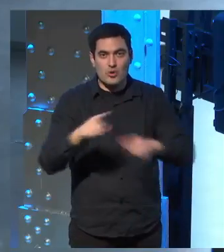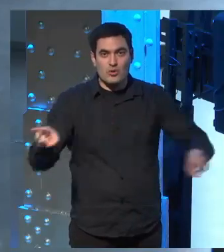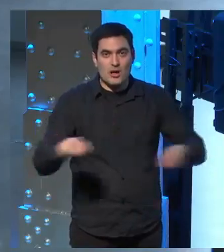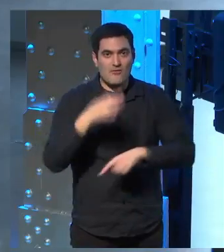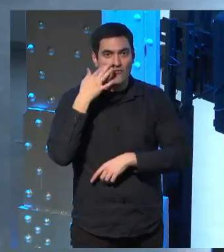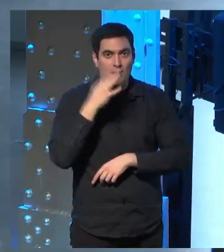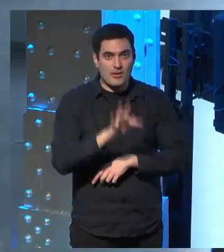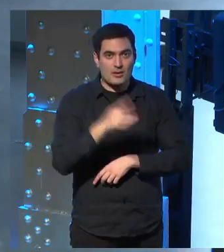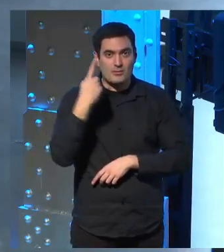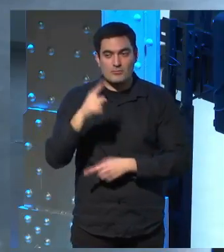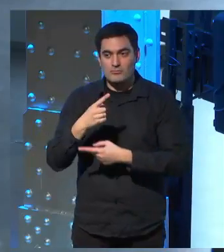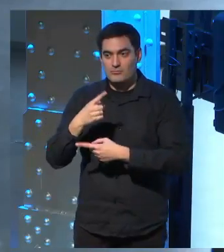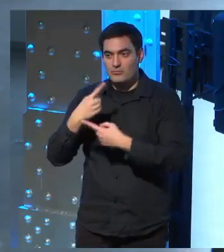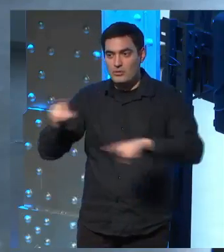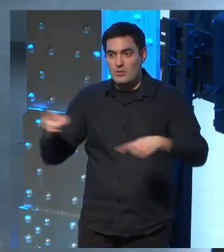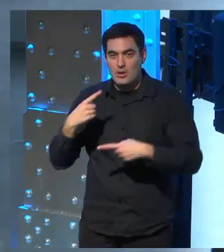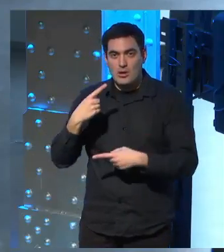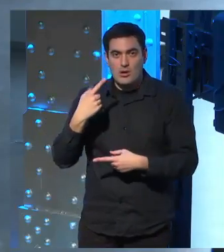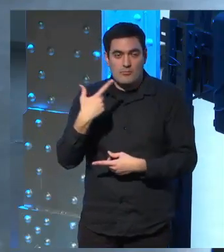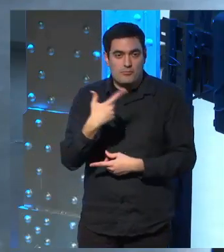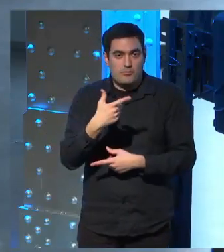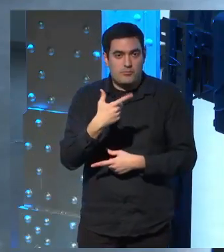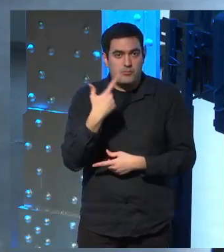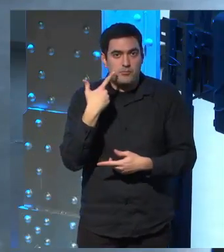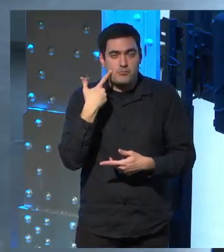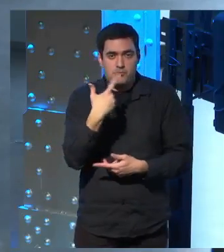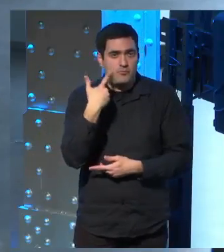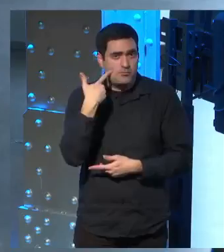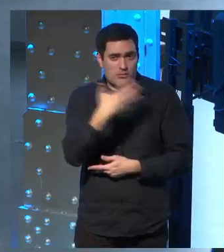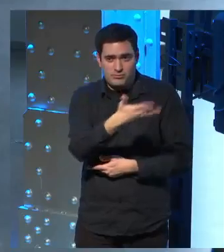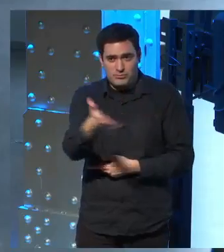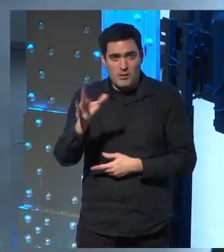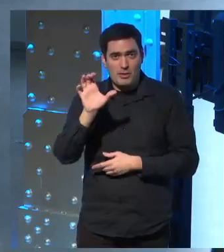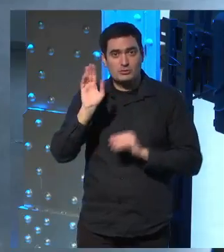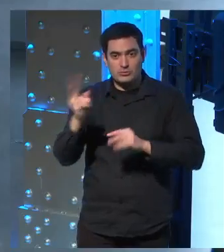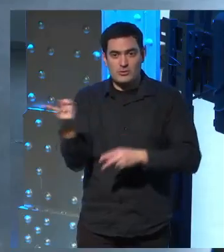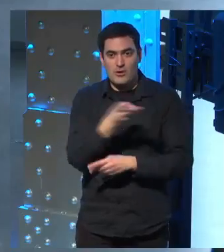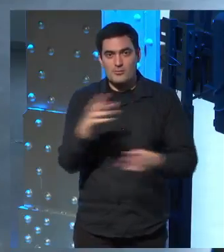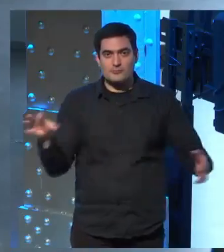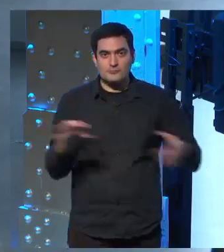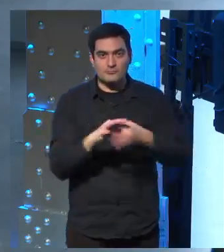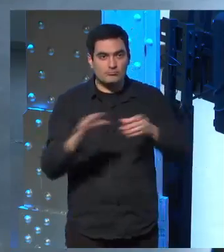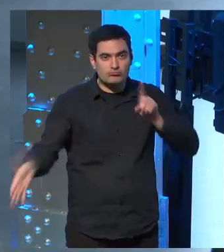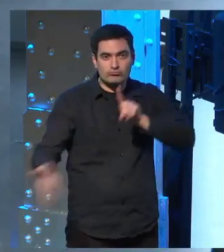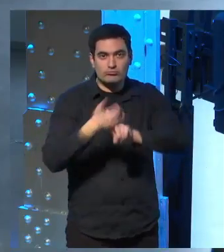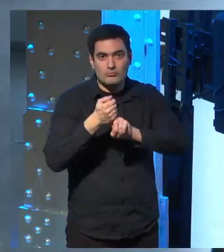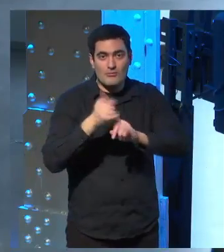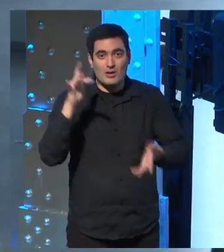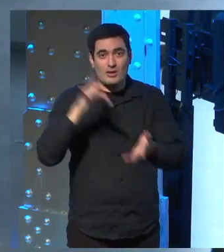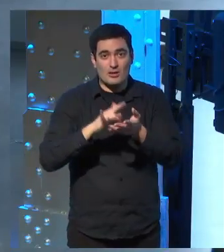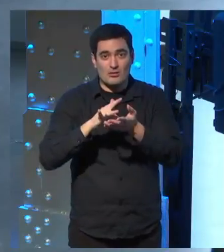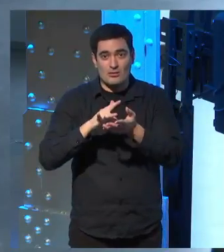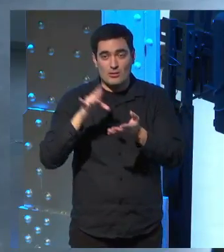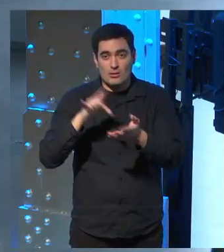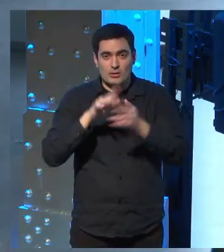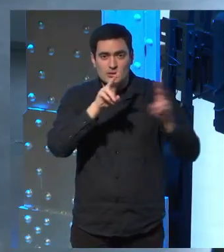francesa y la conexión con la música popular de sus países, ¿no? Entonces yo creo que sobre estos asuntos